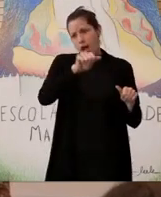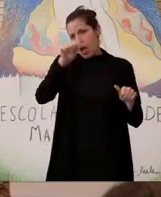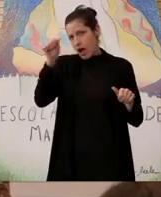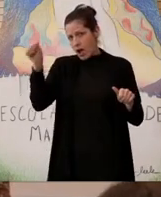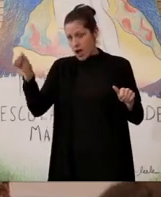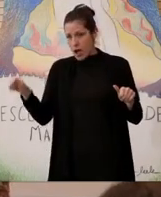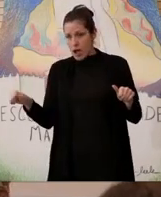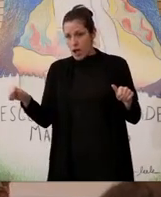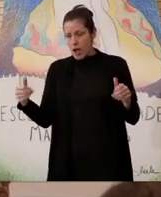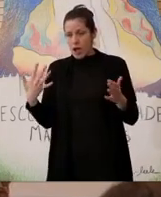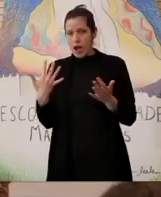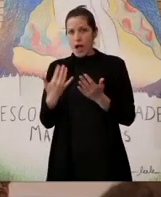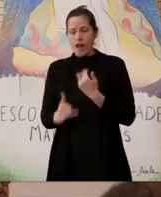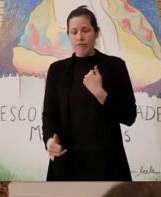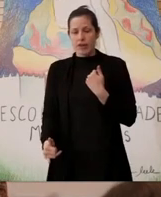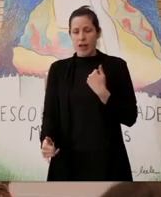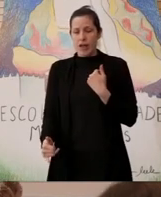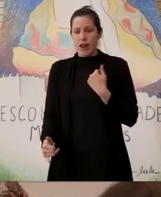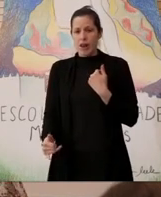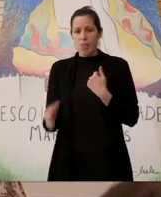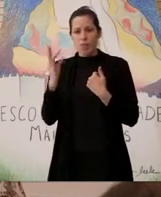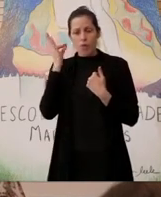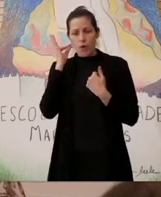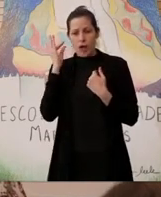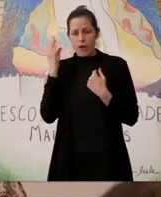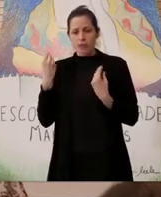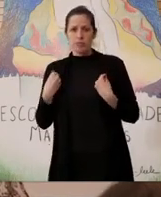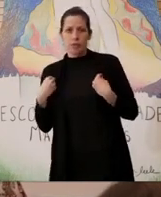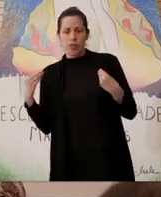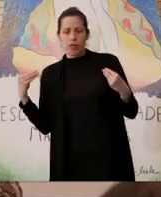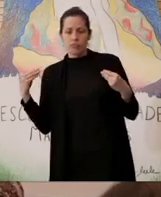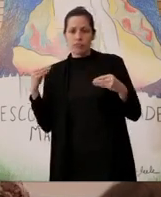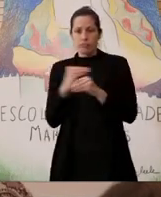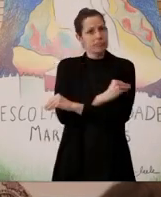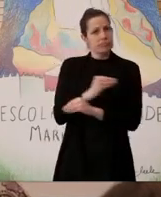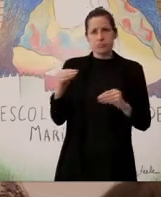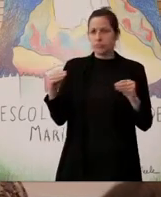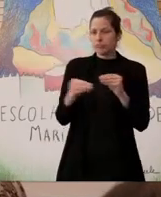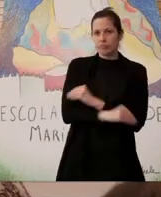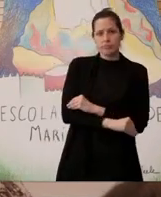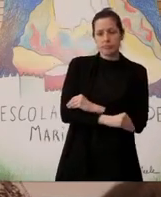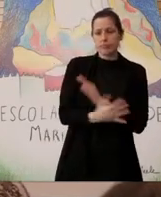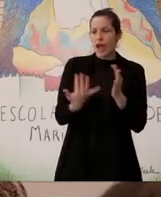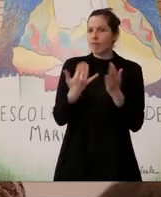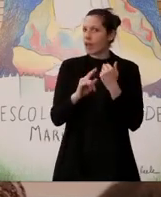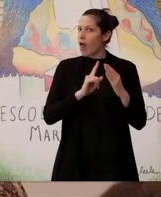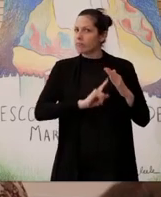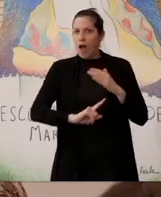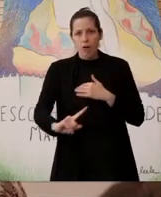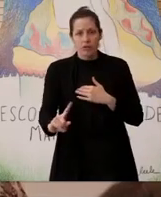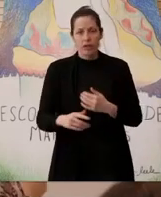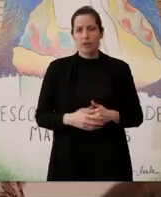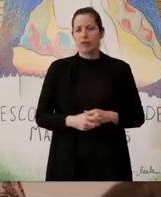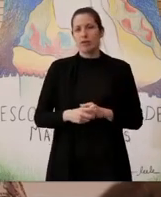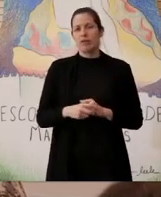hay una contradicción tremenda paras muy eres que fai como decía desde antes que rematemos es gotadas esgotadas